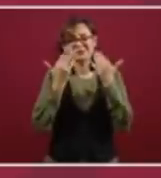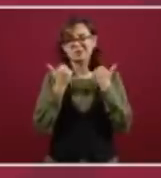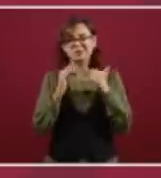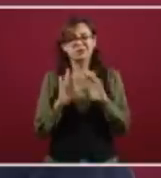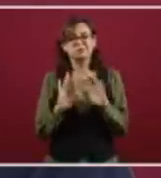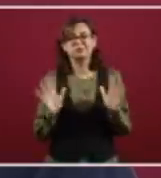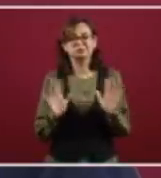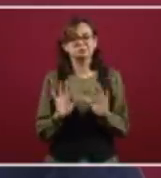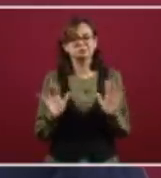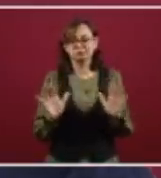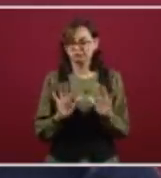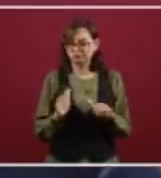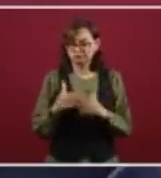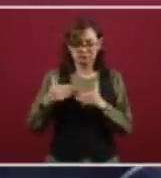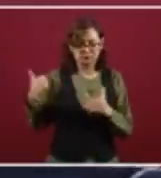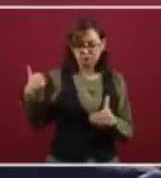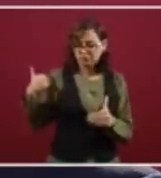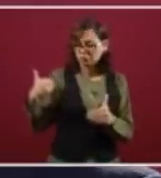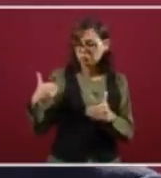no se ha permitido